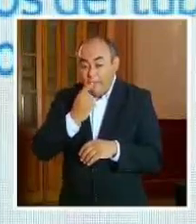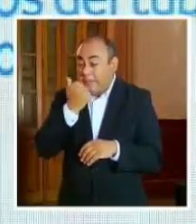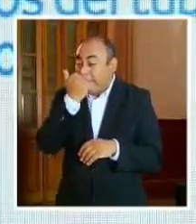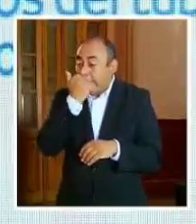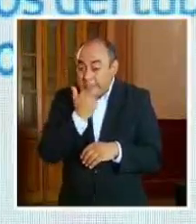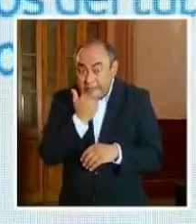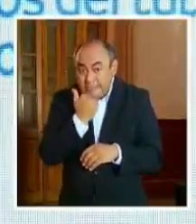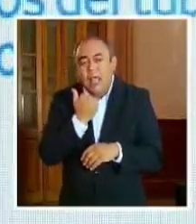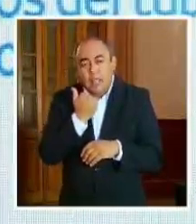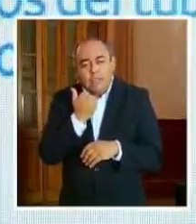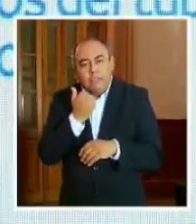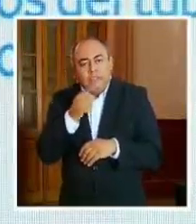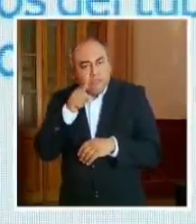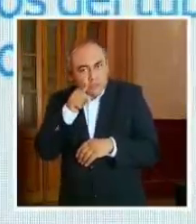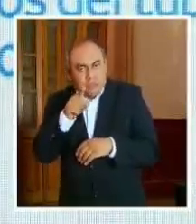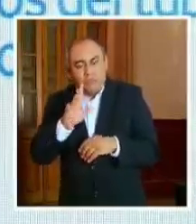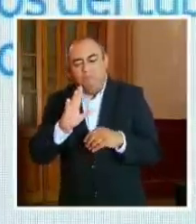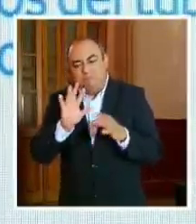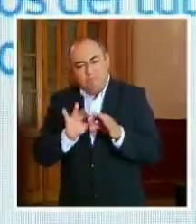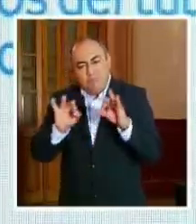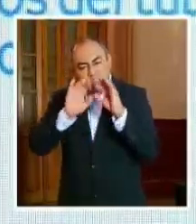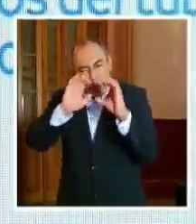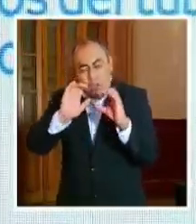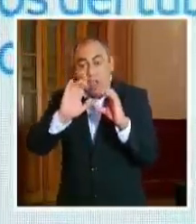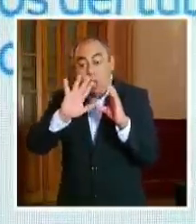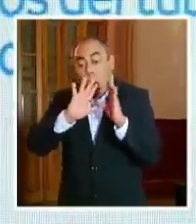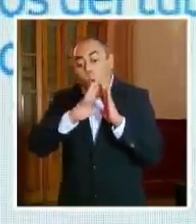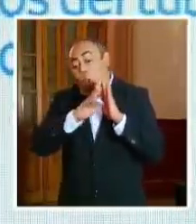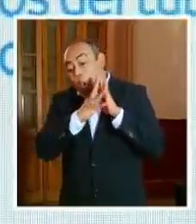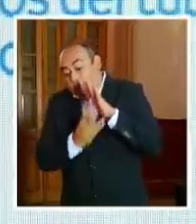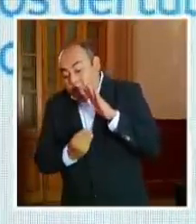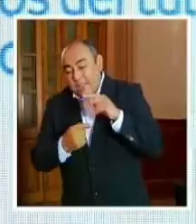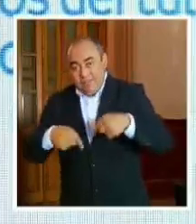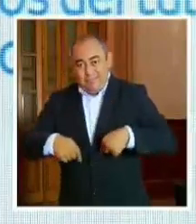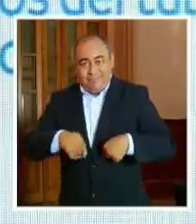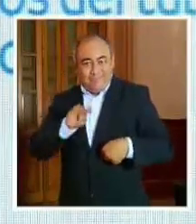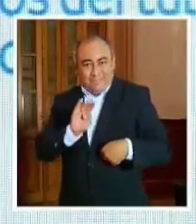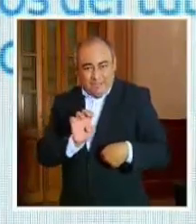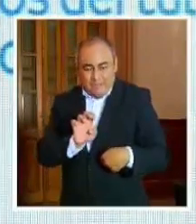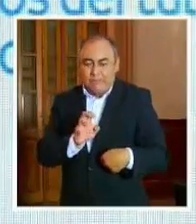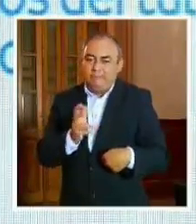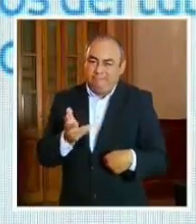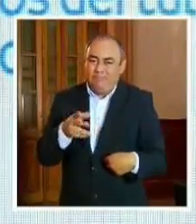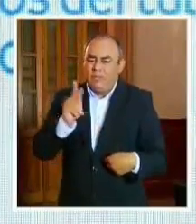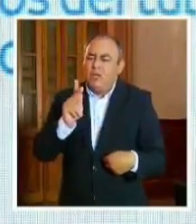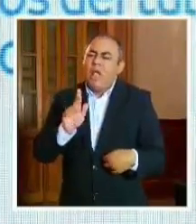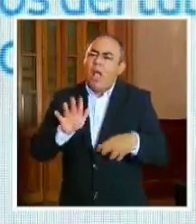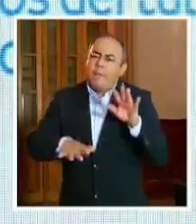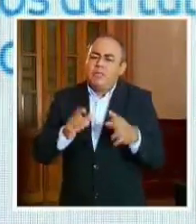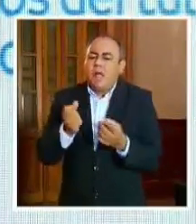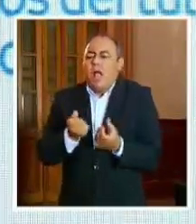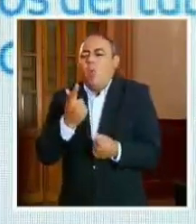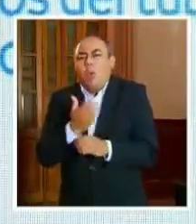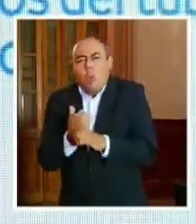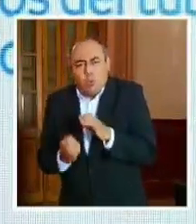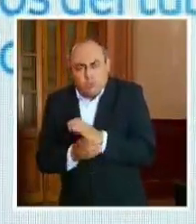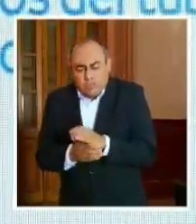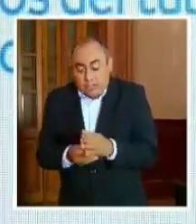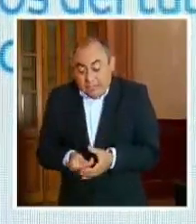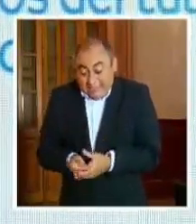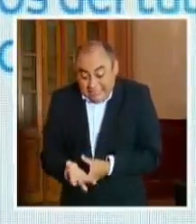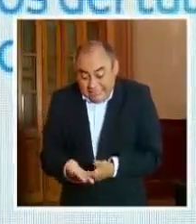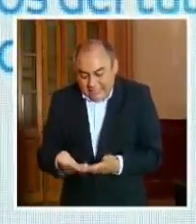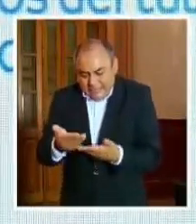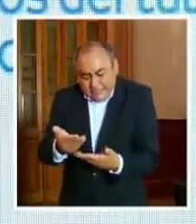propias enfermedades, algún problema en sus bebés. Pero hay otros defectos que no podemos evitar, y los defectos al nacimiento